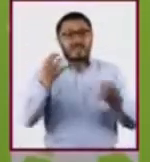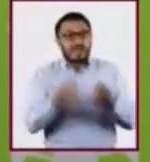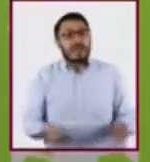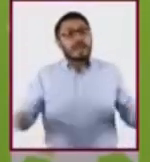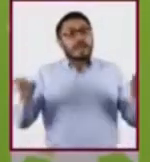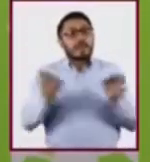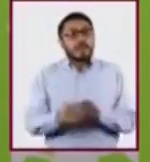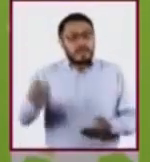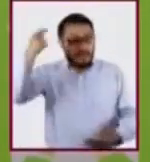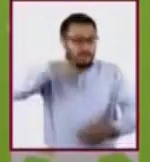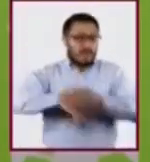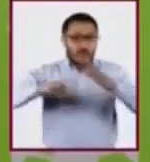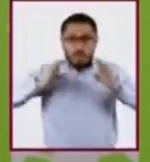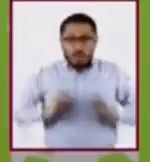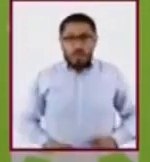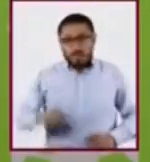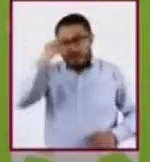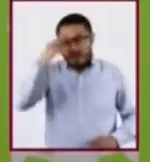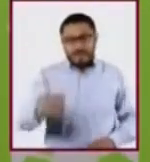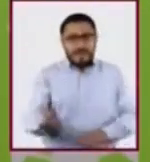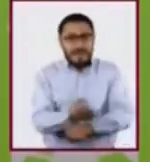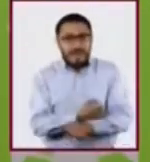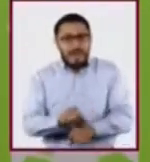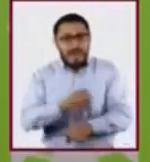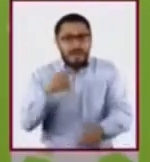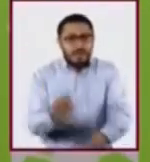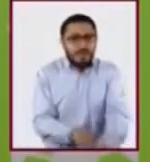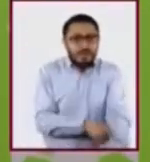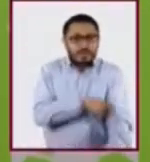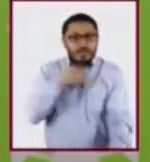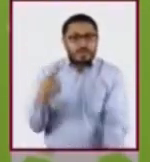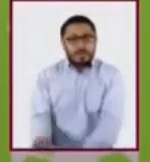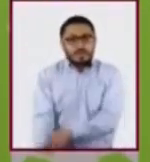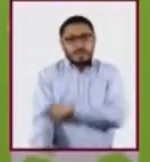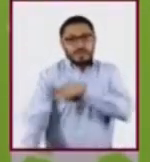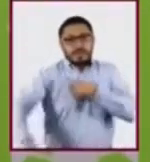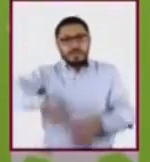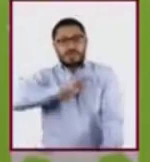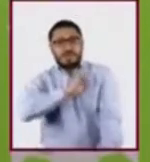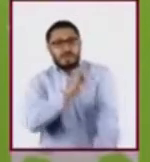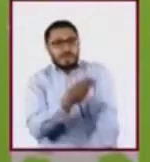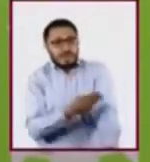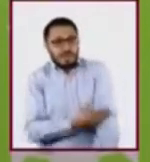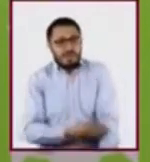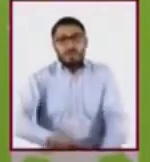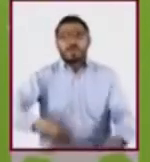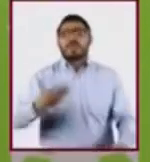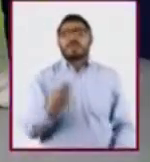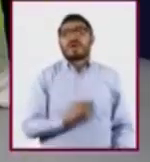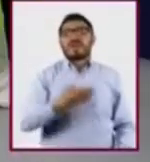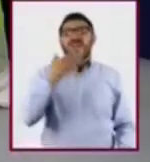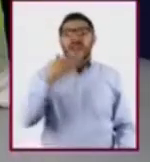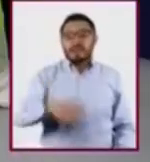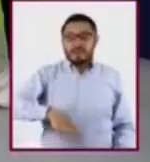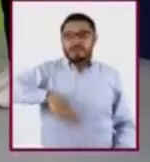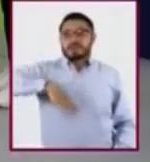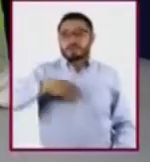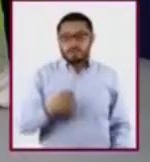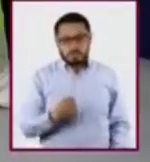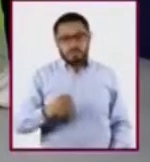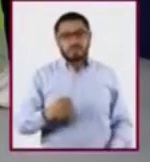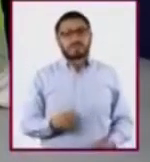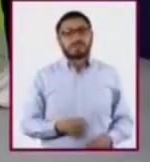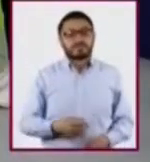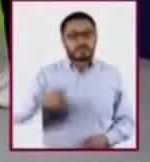nuestras articulaciones y aumentará el flujo sanguíneo en nuestros músculos, con el fin de que soporten un esfuerzo mayor. En esta